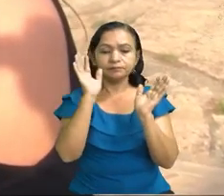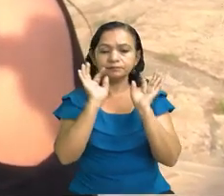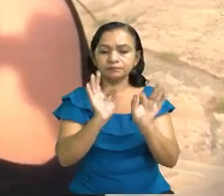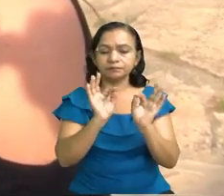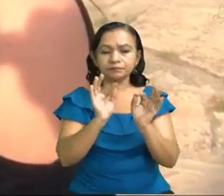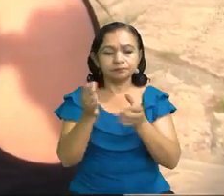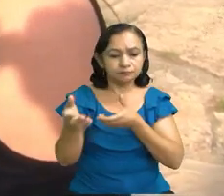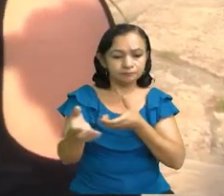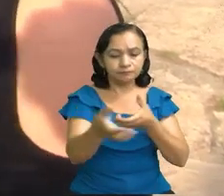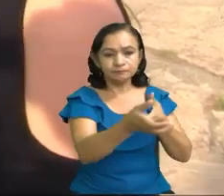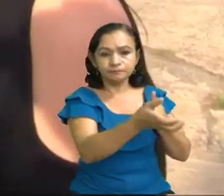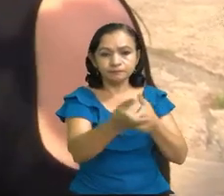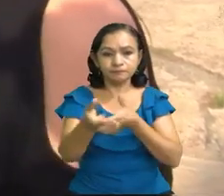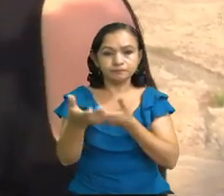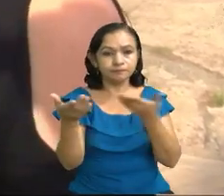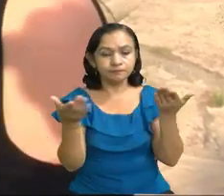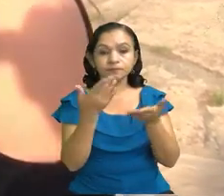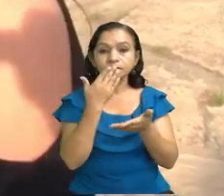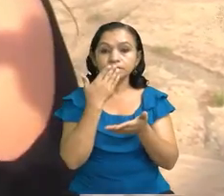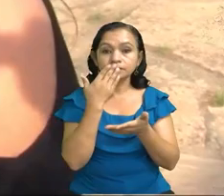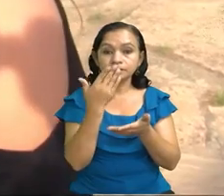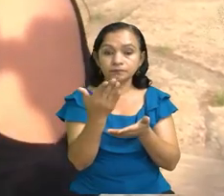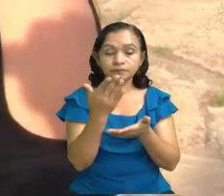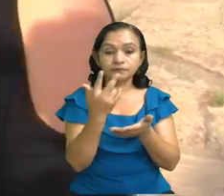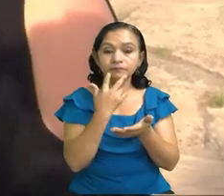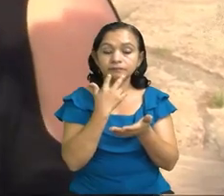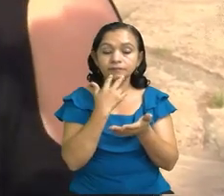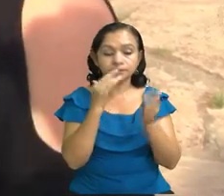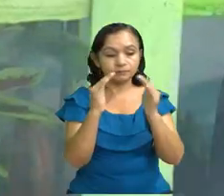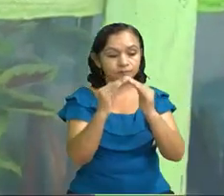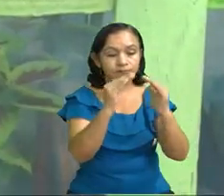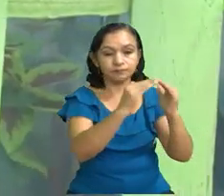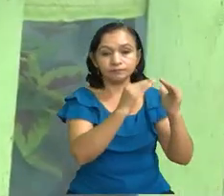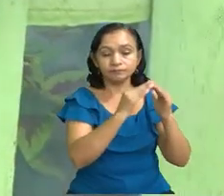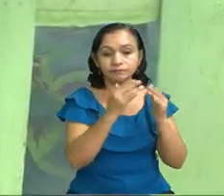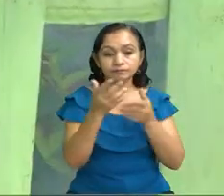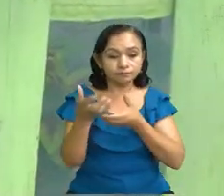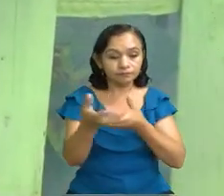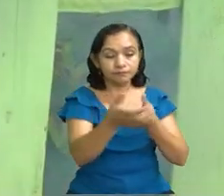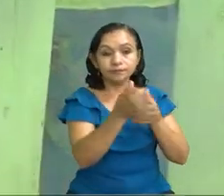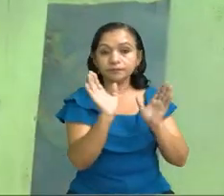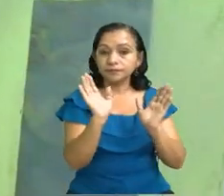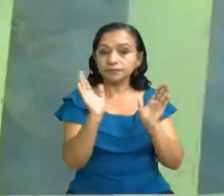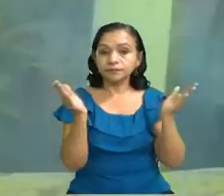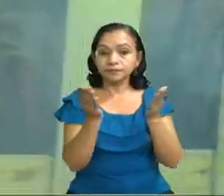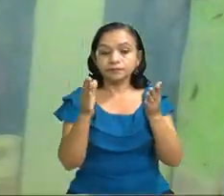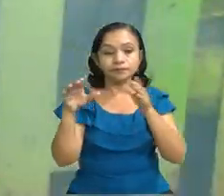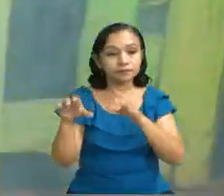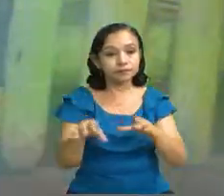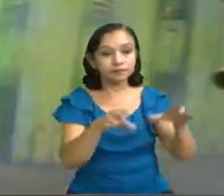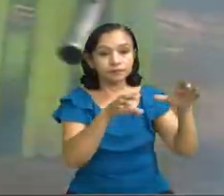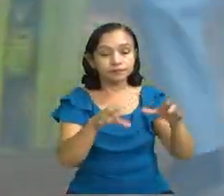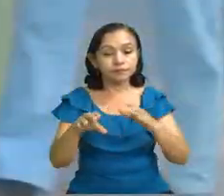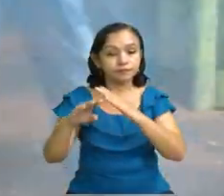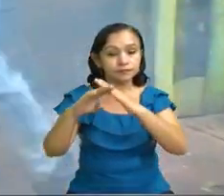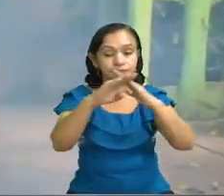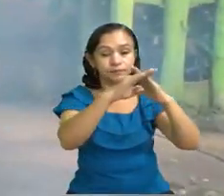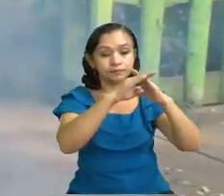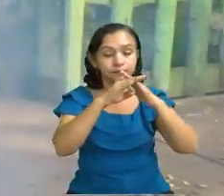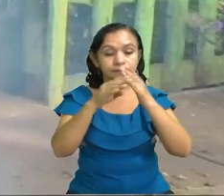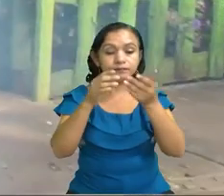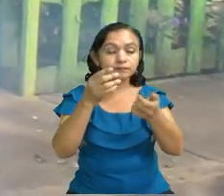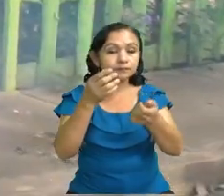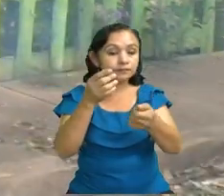villa. Exacto. Es bueno que no quede ninguna casa sin fumigar. Como parte de la jornada de lucha contra el dengue,